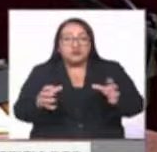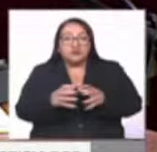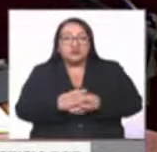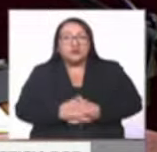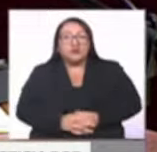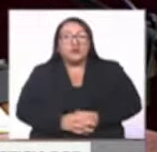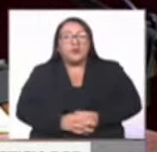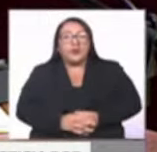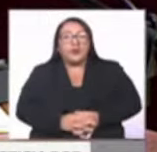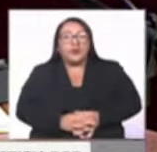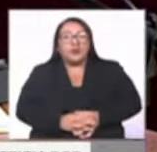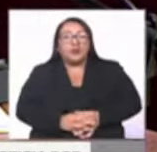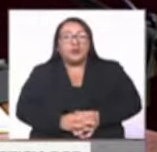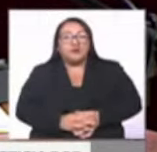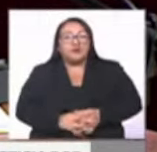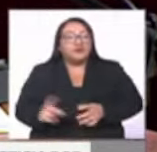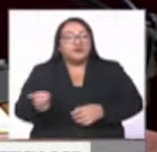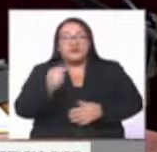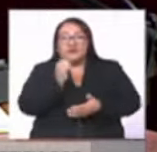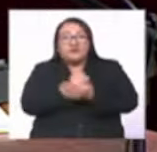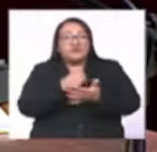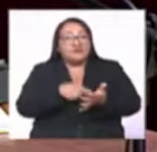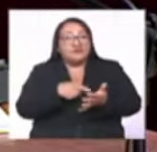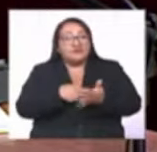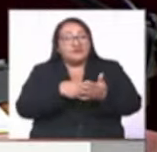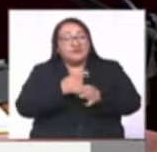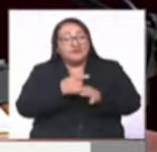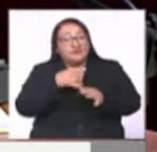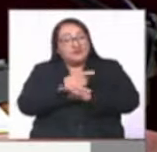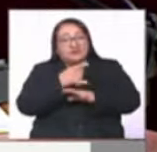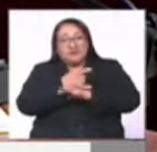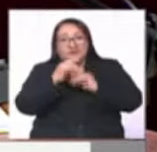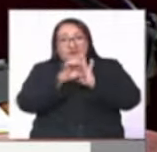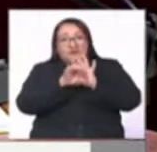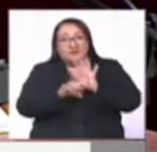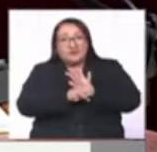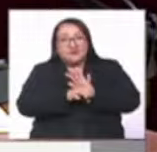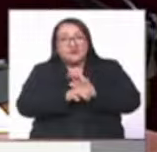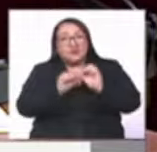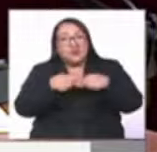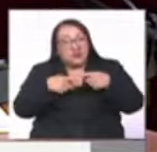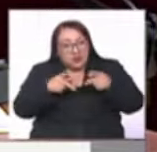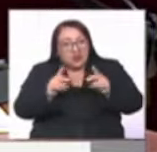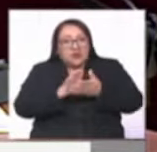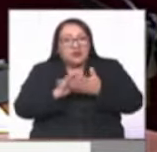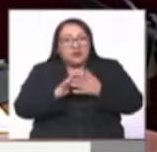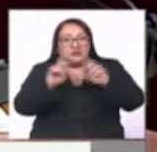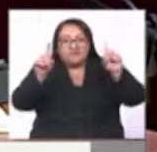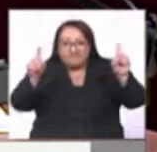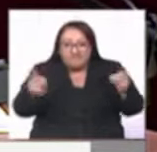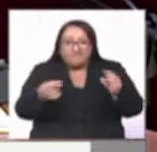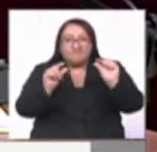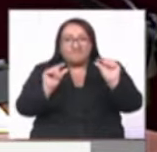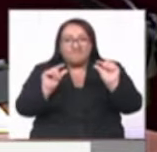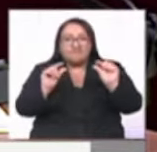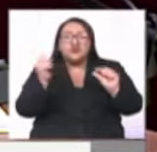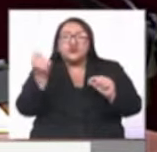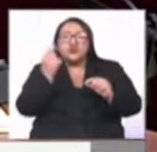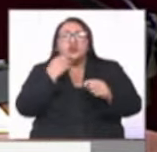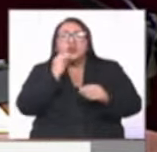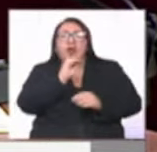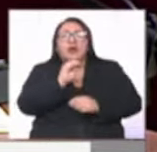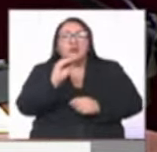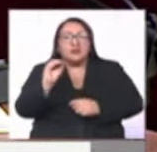que no se apruebe esta acusación constitucional y si me permiten un paréntesis solamente